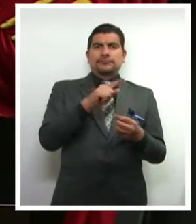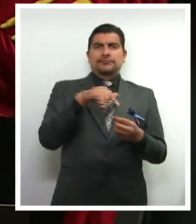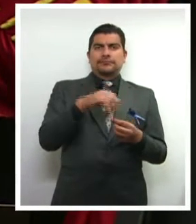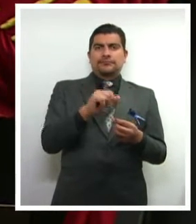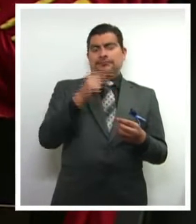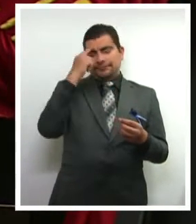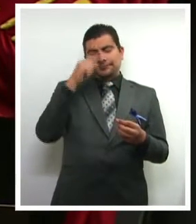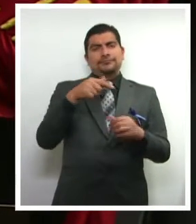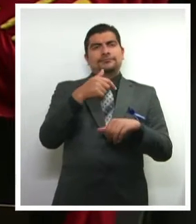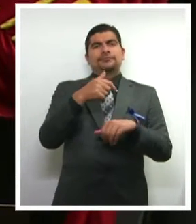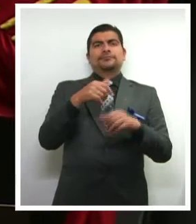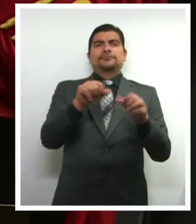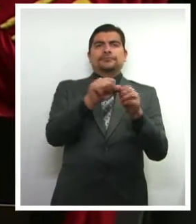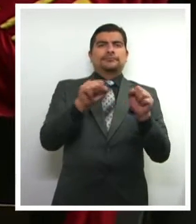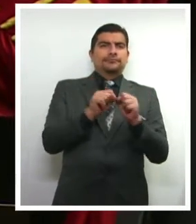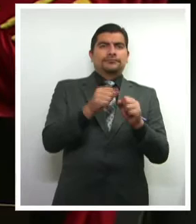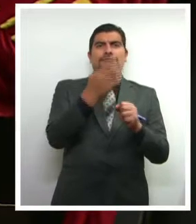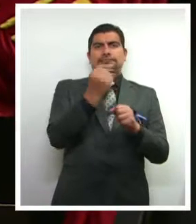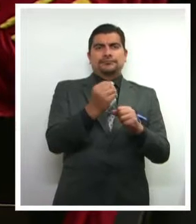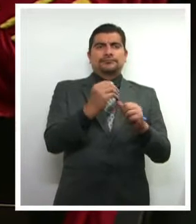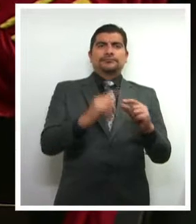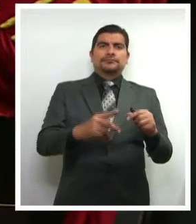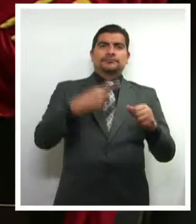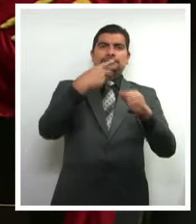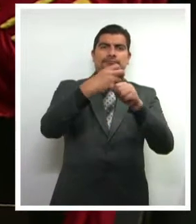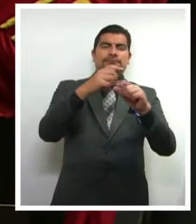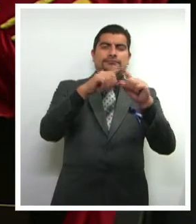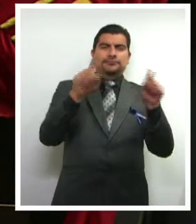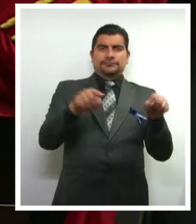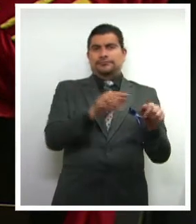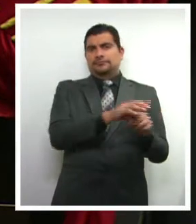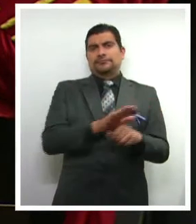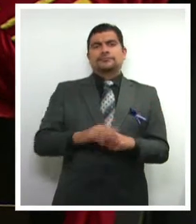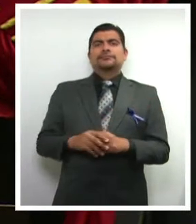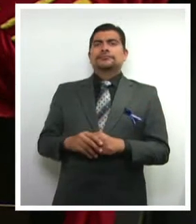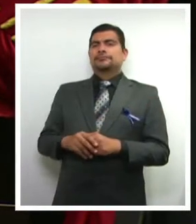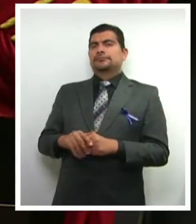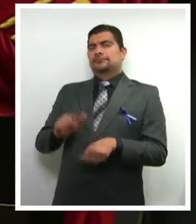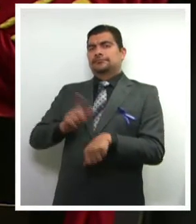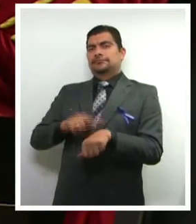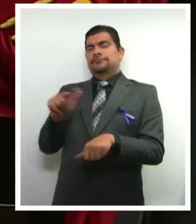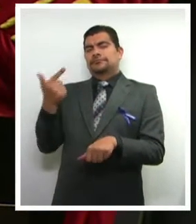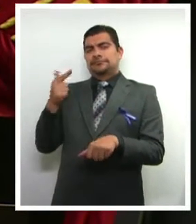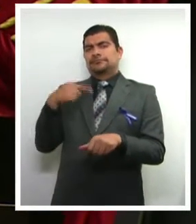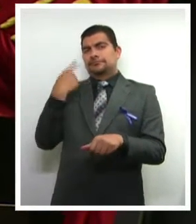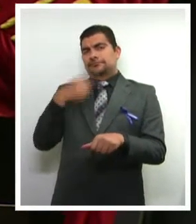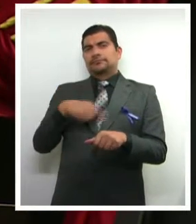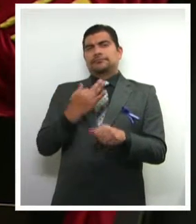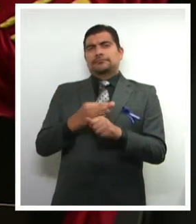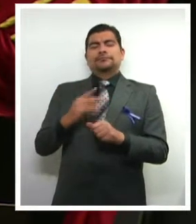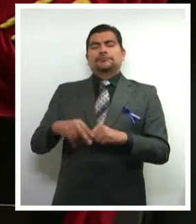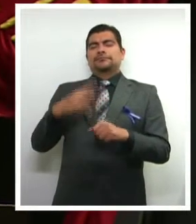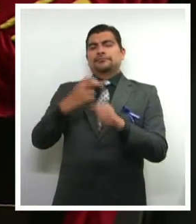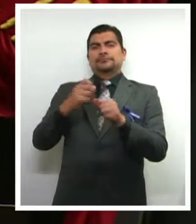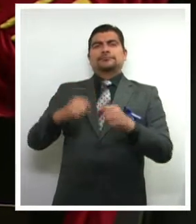9, segundo piso. 12 horas, Comisión de Alcaldías, Salón 12, segundo piso.